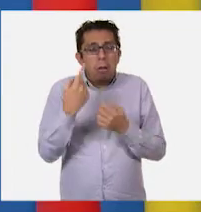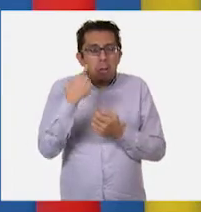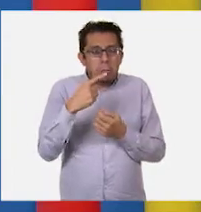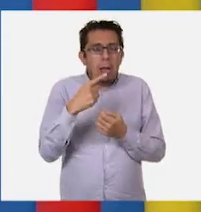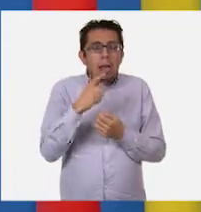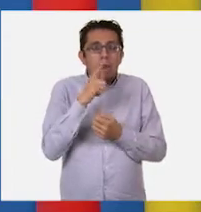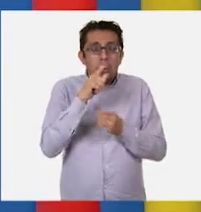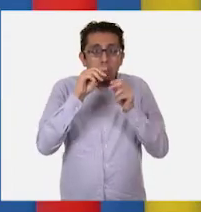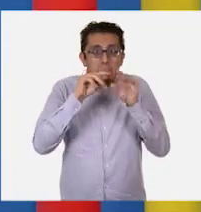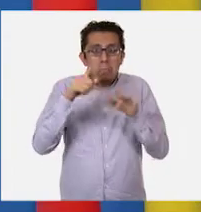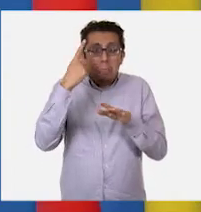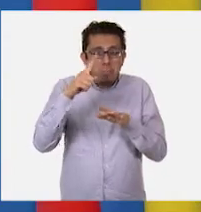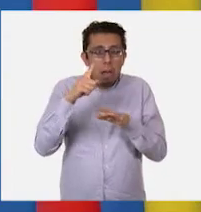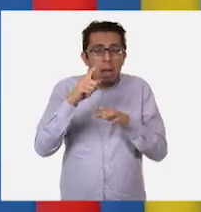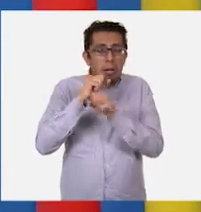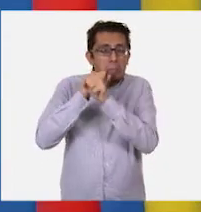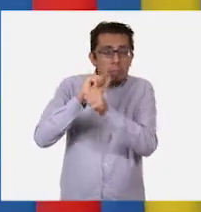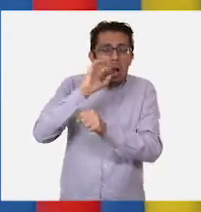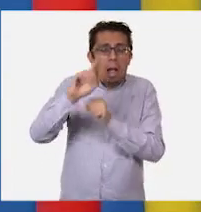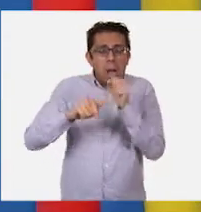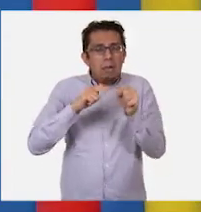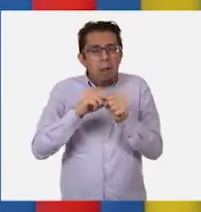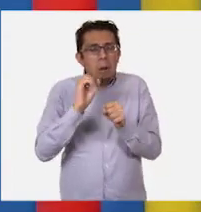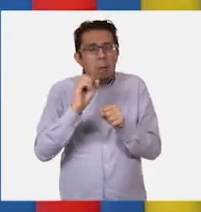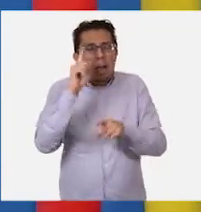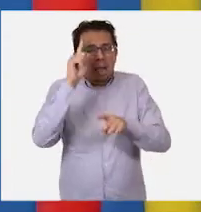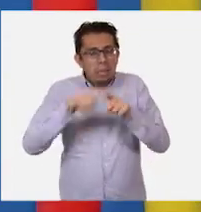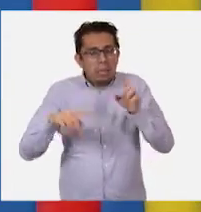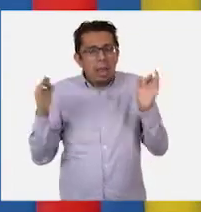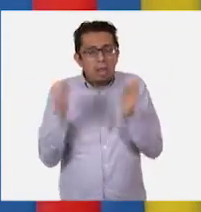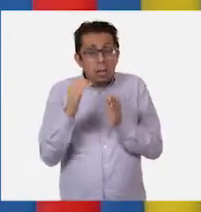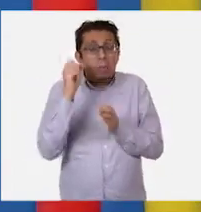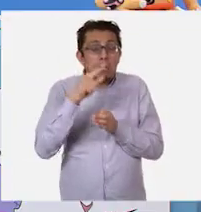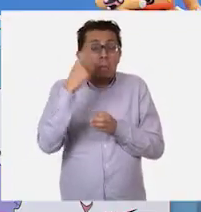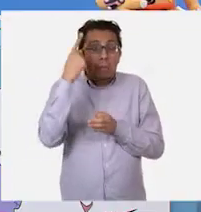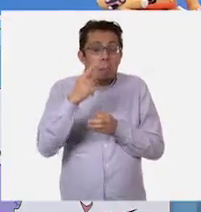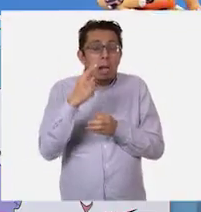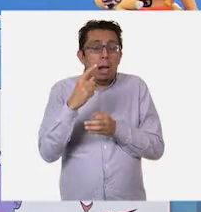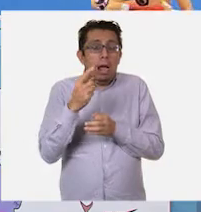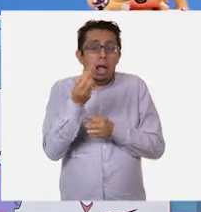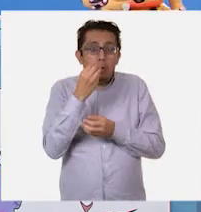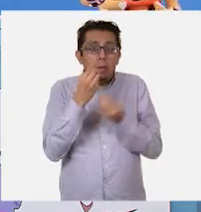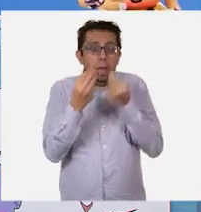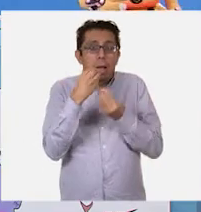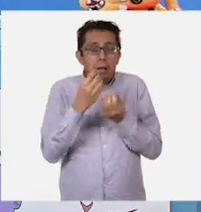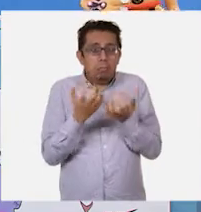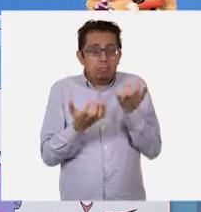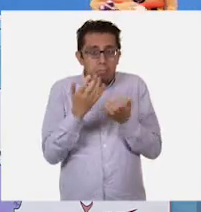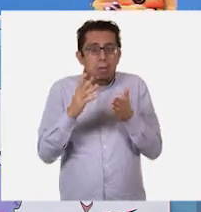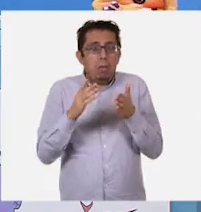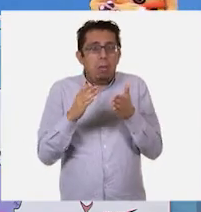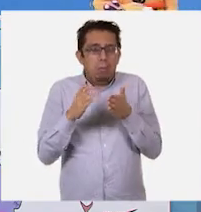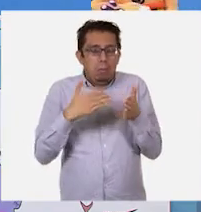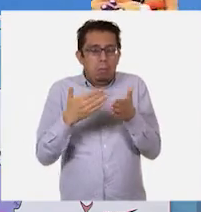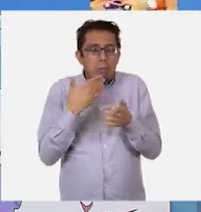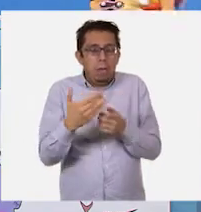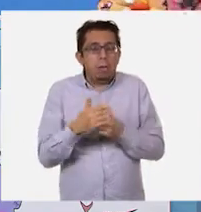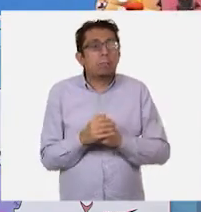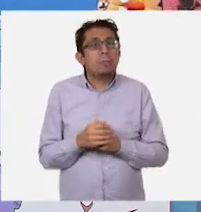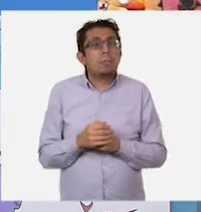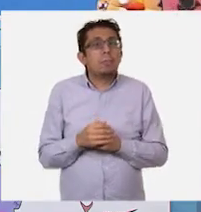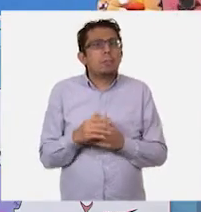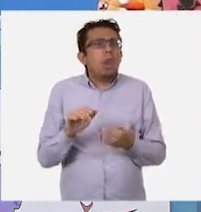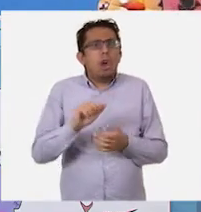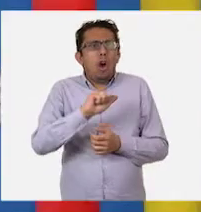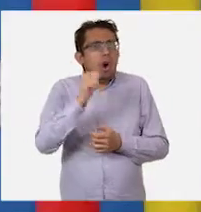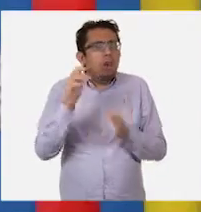como fuente de calor para combatir el frío y también cocer los alimentos. Muy bien. ¿Y cuál sería la segunda